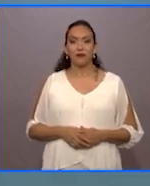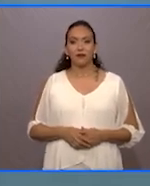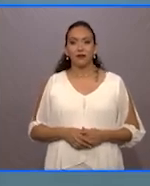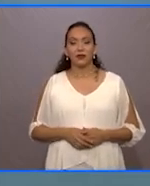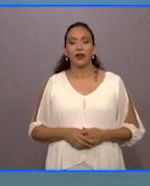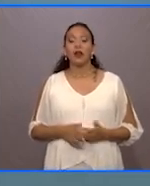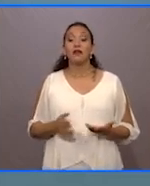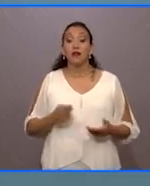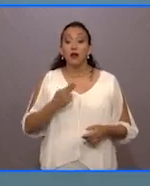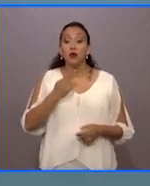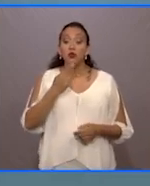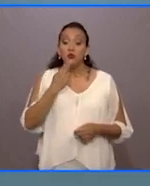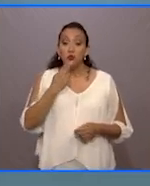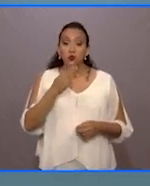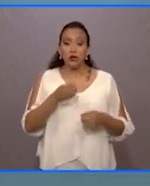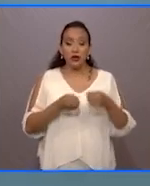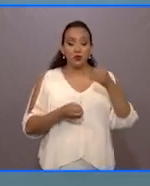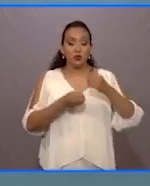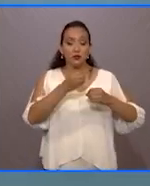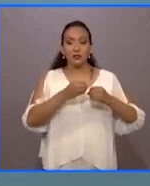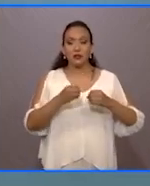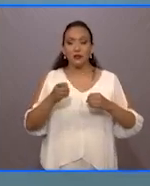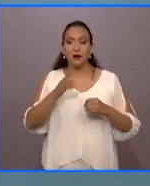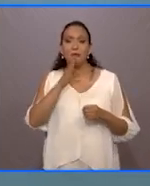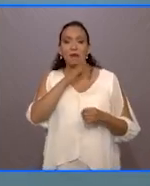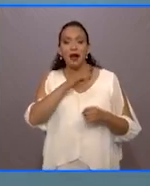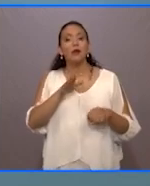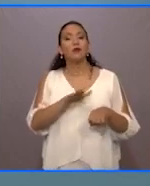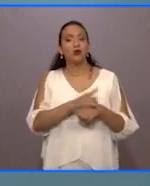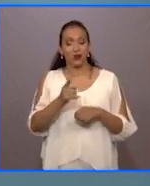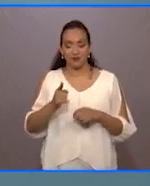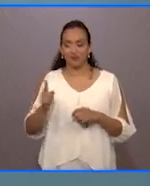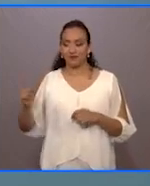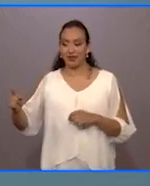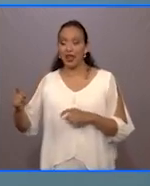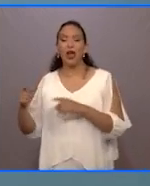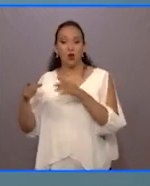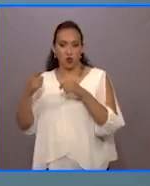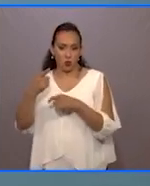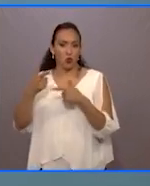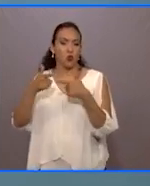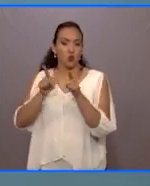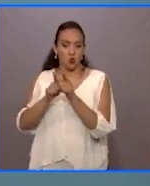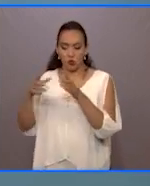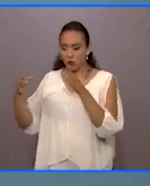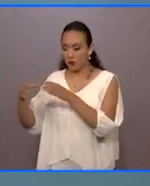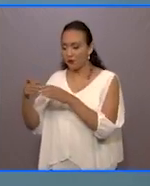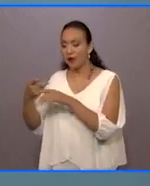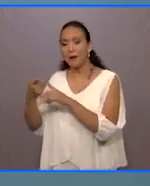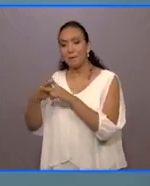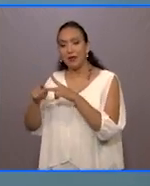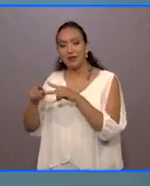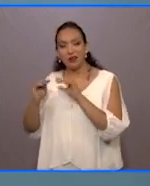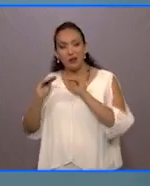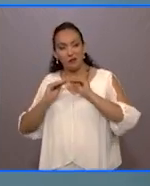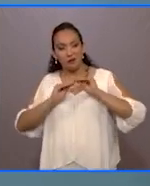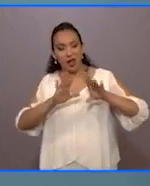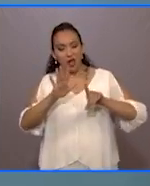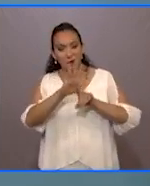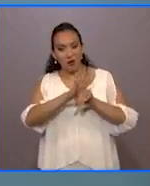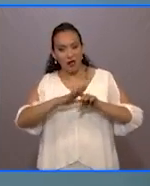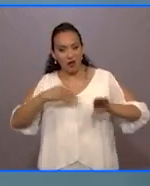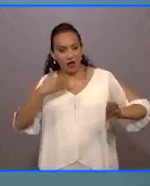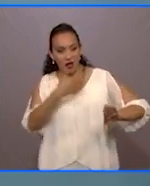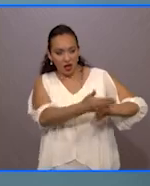del uso indebido del sistema de justicia, pues se fabrican diversas acusaciones y se manipulan procesos legales